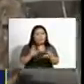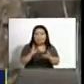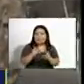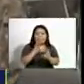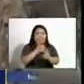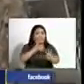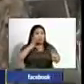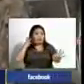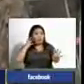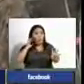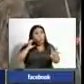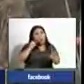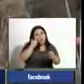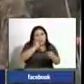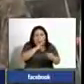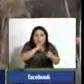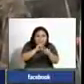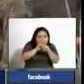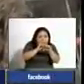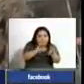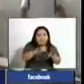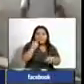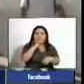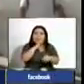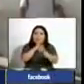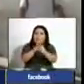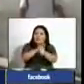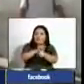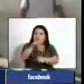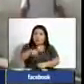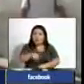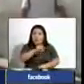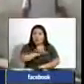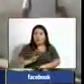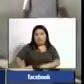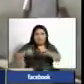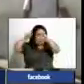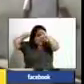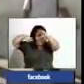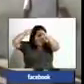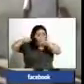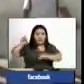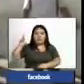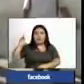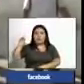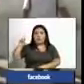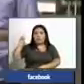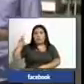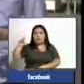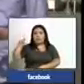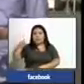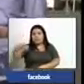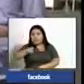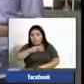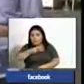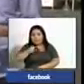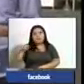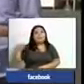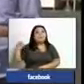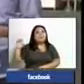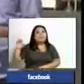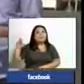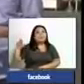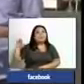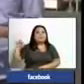y un posible aumento del COVID-19 en el país. Con imágenes de Roberto Martínez, este es un informe para Noticiero Hechos,